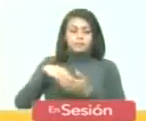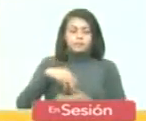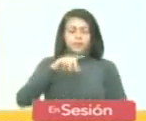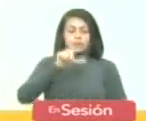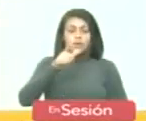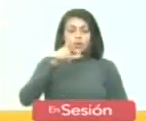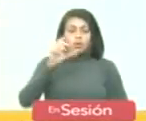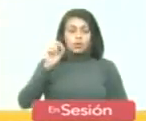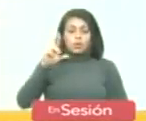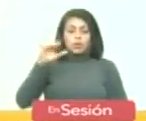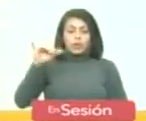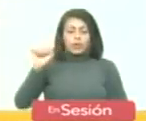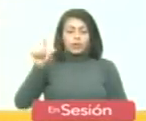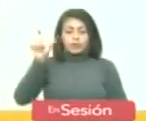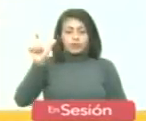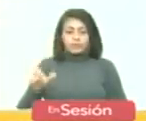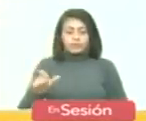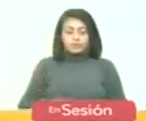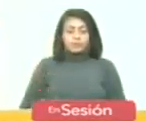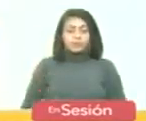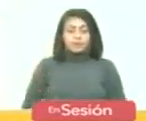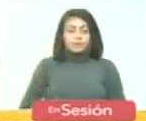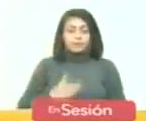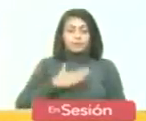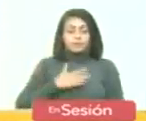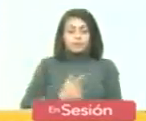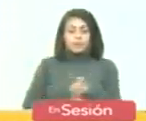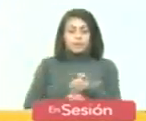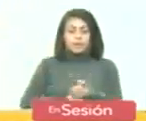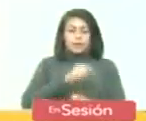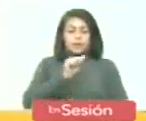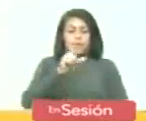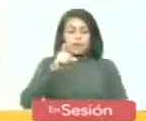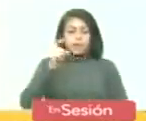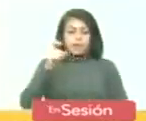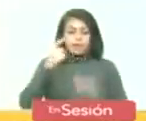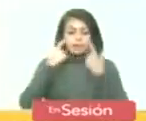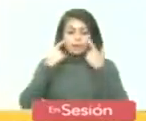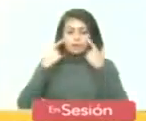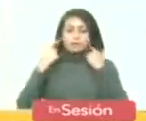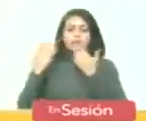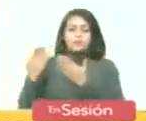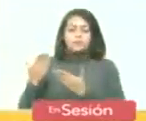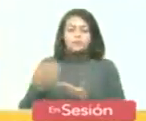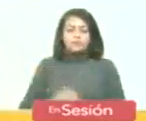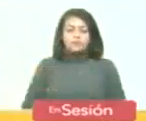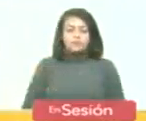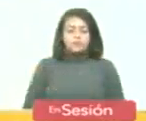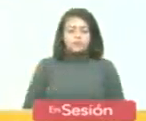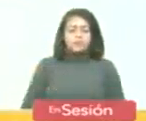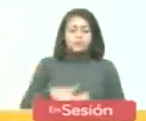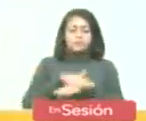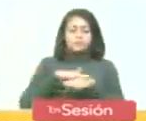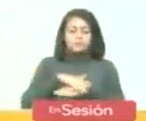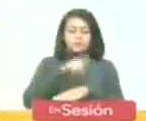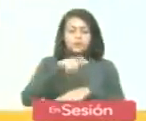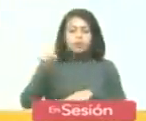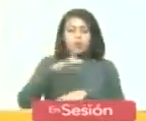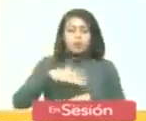Gloria Castillo, mi hermano Alessandrelo, estaba allí. Y perdónenme, aquellos que no